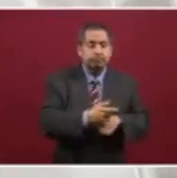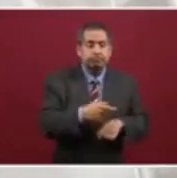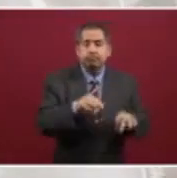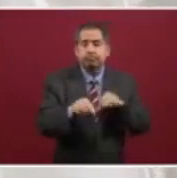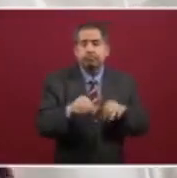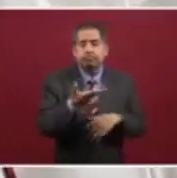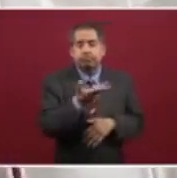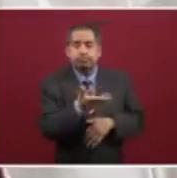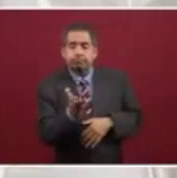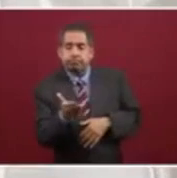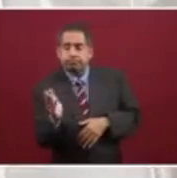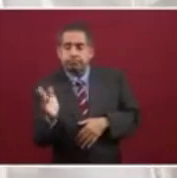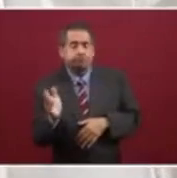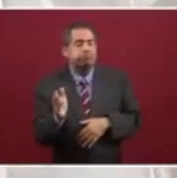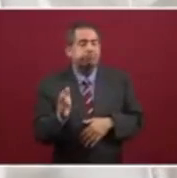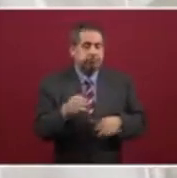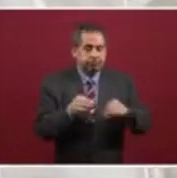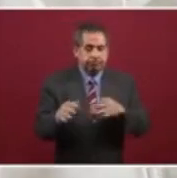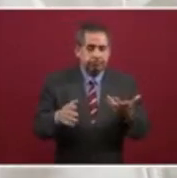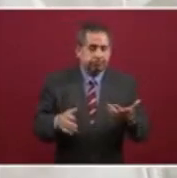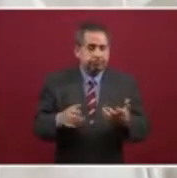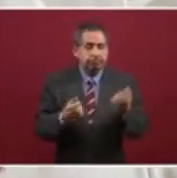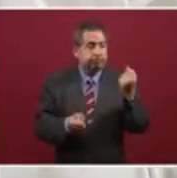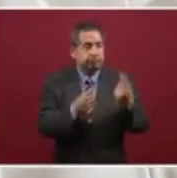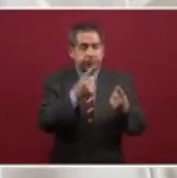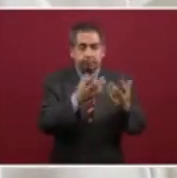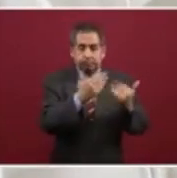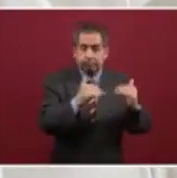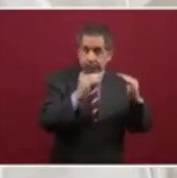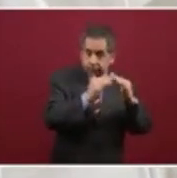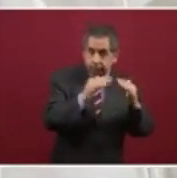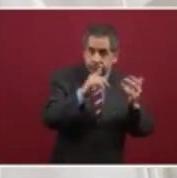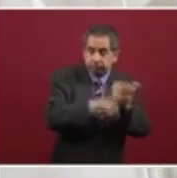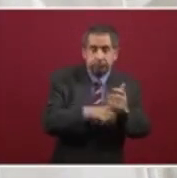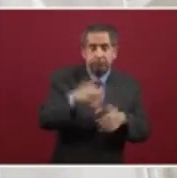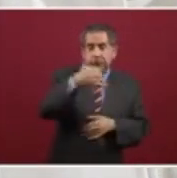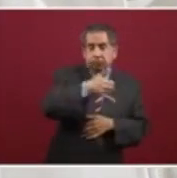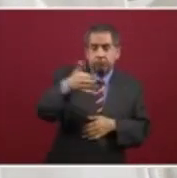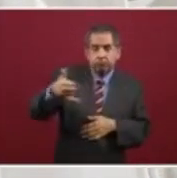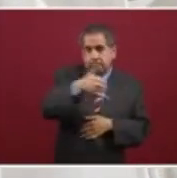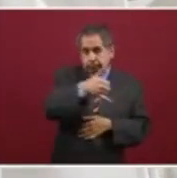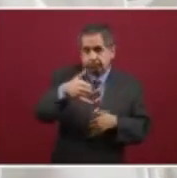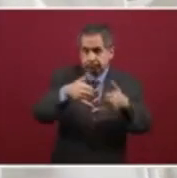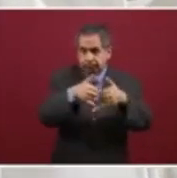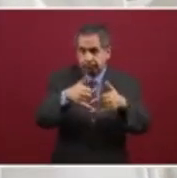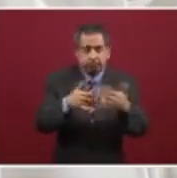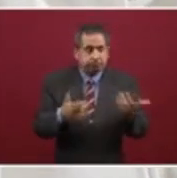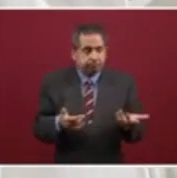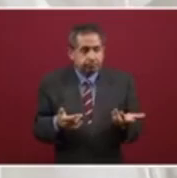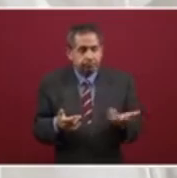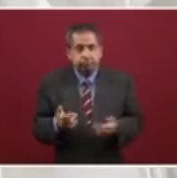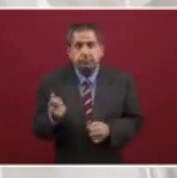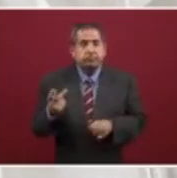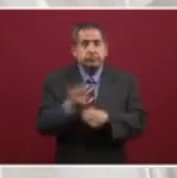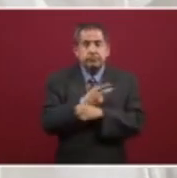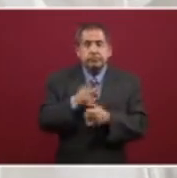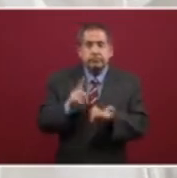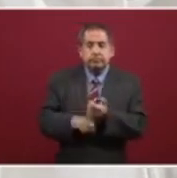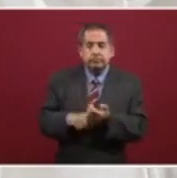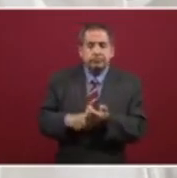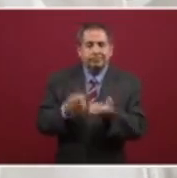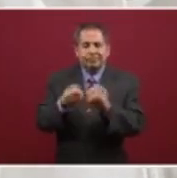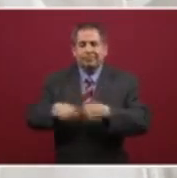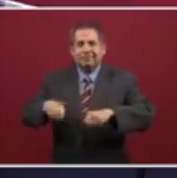general. Muchos tienen su casa, su hogar es de Infonavit. No les han aplicado el seguro